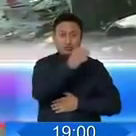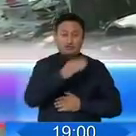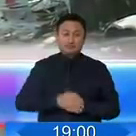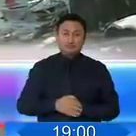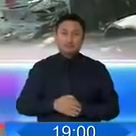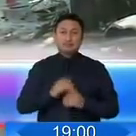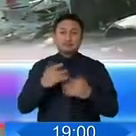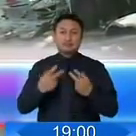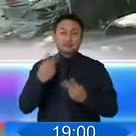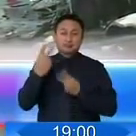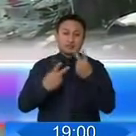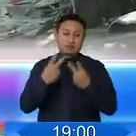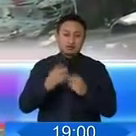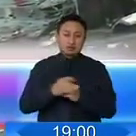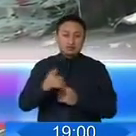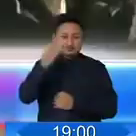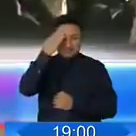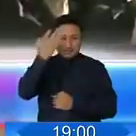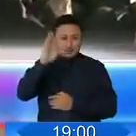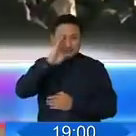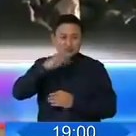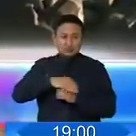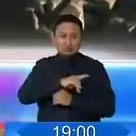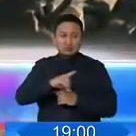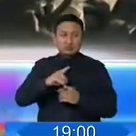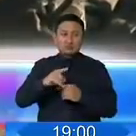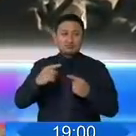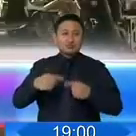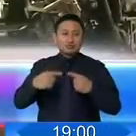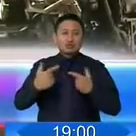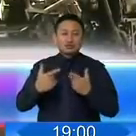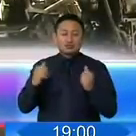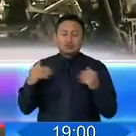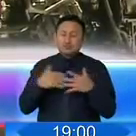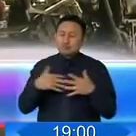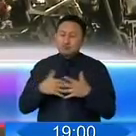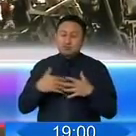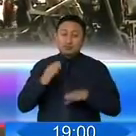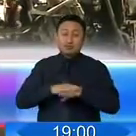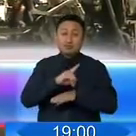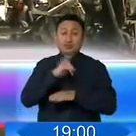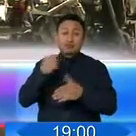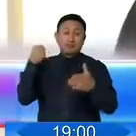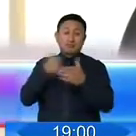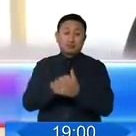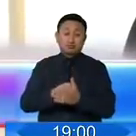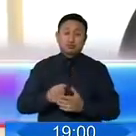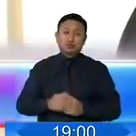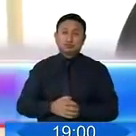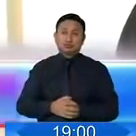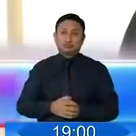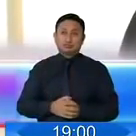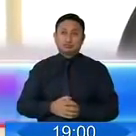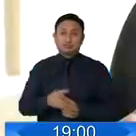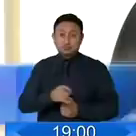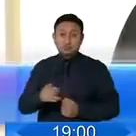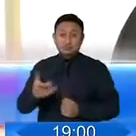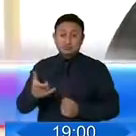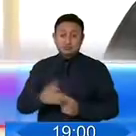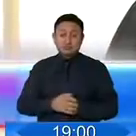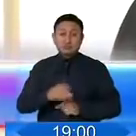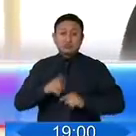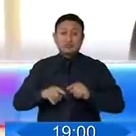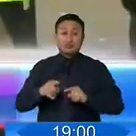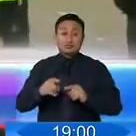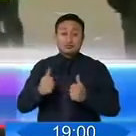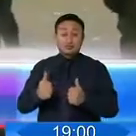han visitado y saben que en sus mentes está rodando la película de terror que vivieron en la vía Papayacta. Todavía están en veremos porque están todavía en